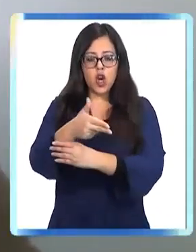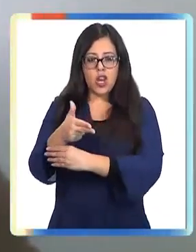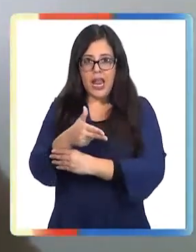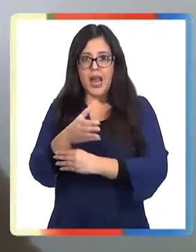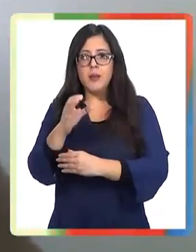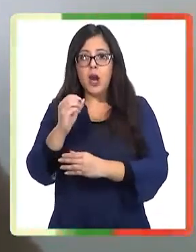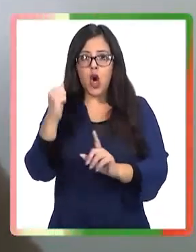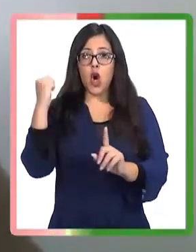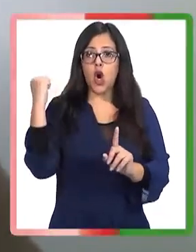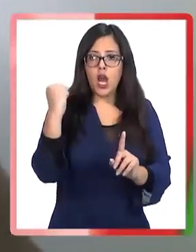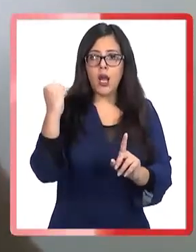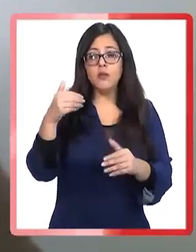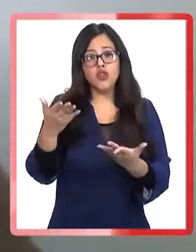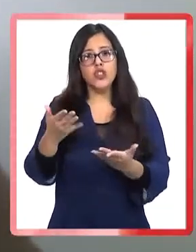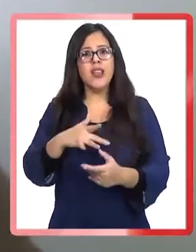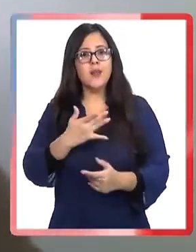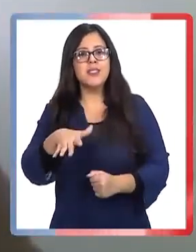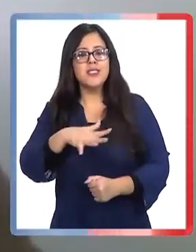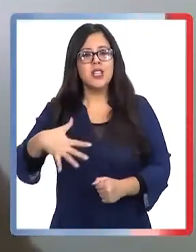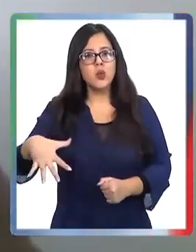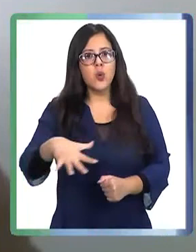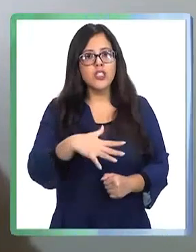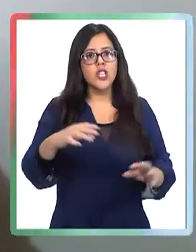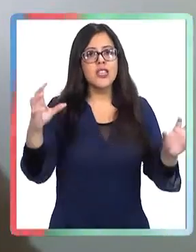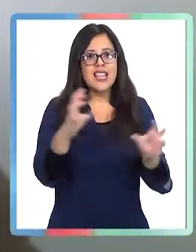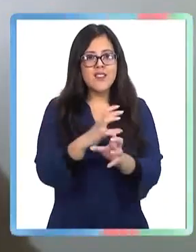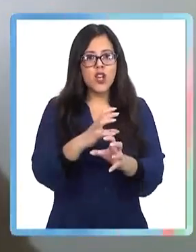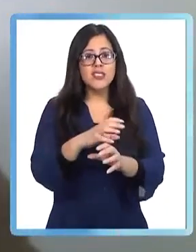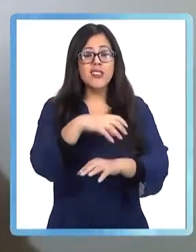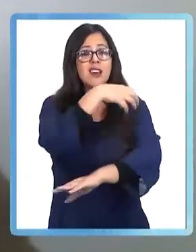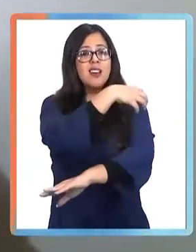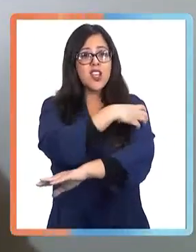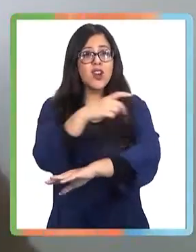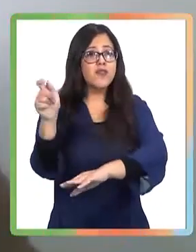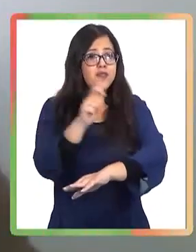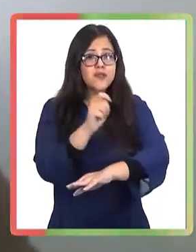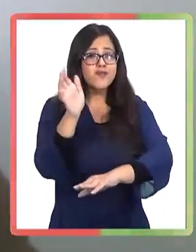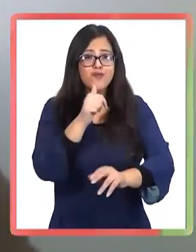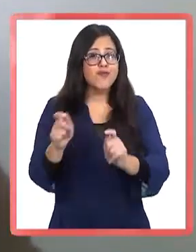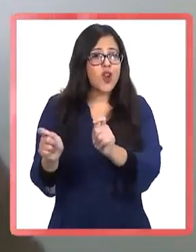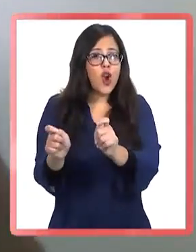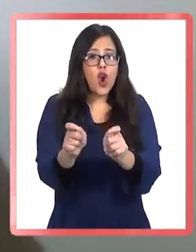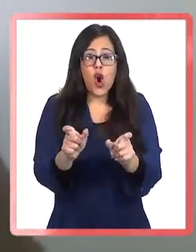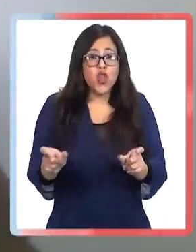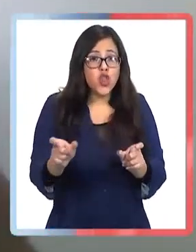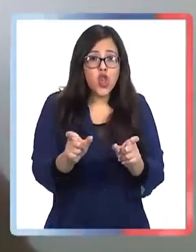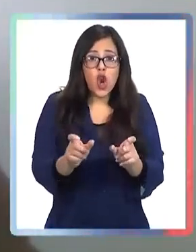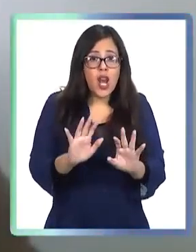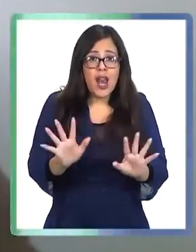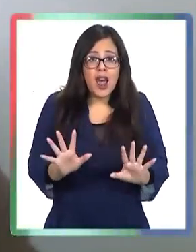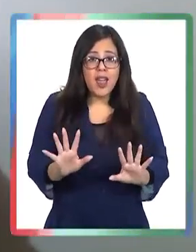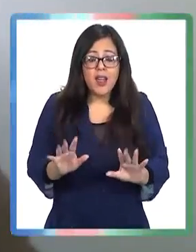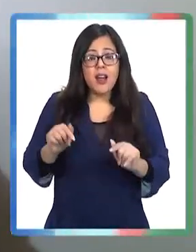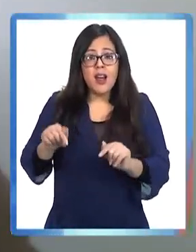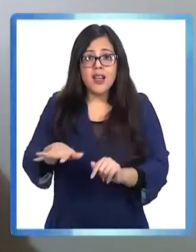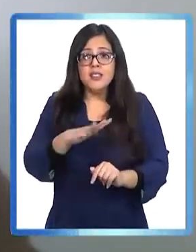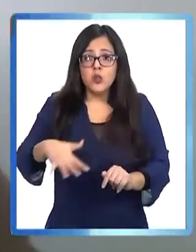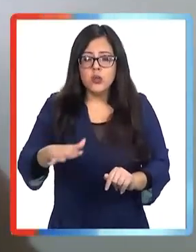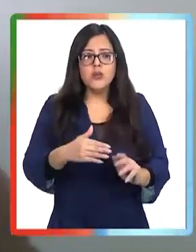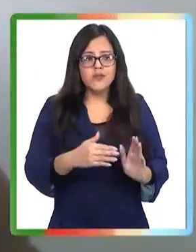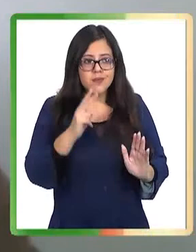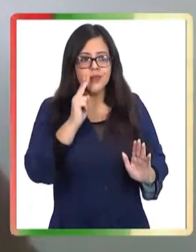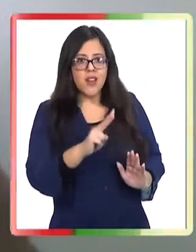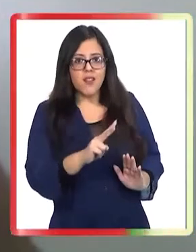de fuego. Lamentablemente la situación de violencia en Tarapacá está desbordada, es un hecho